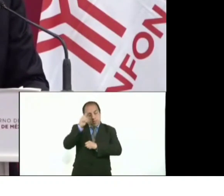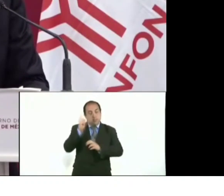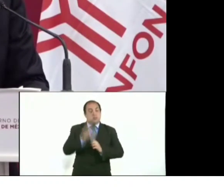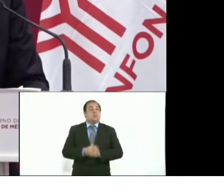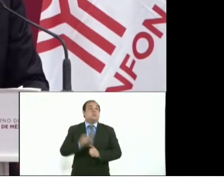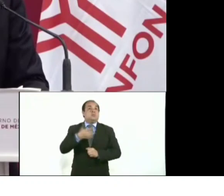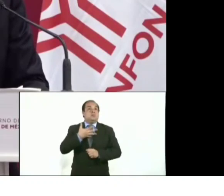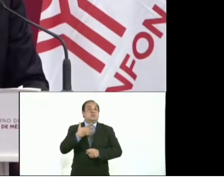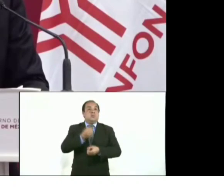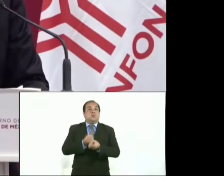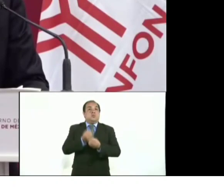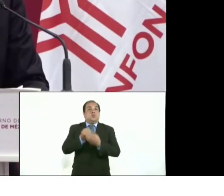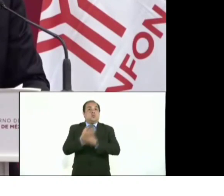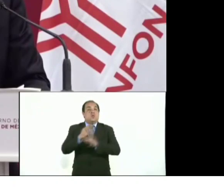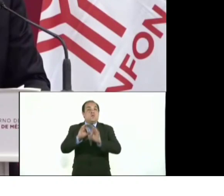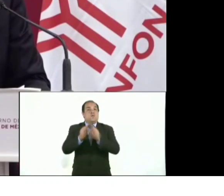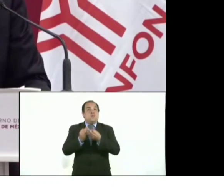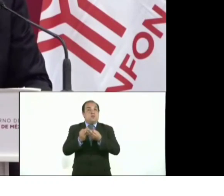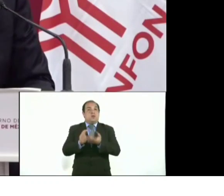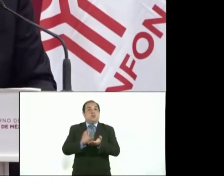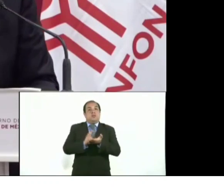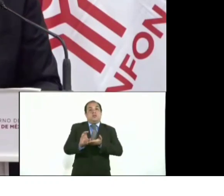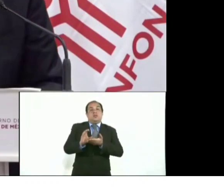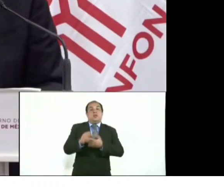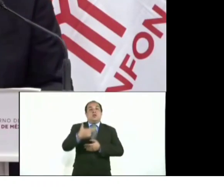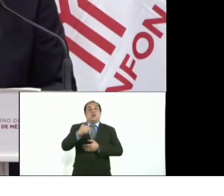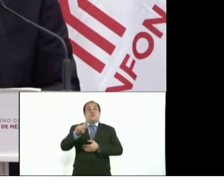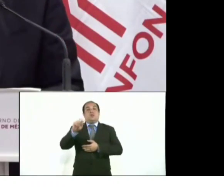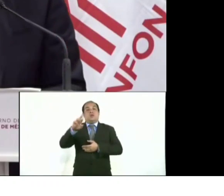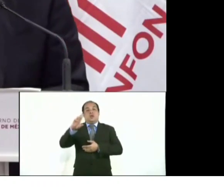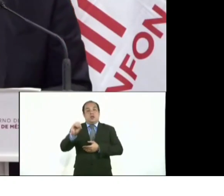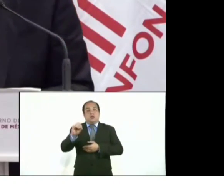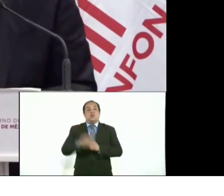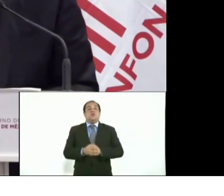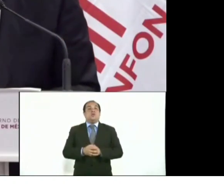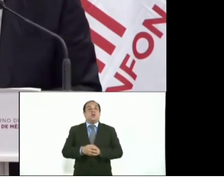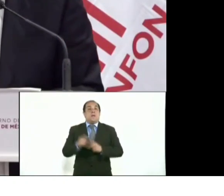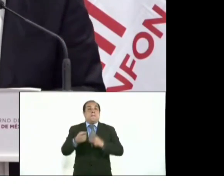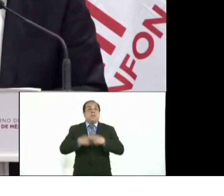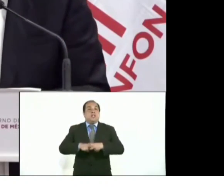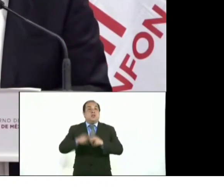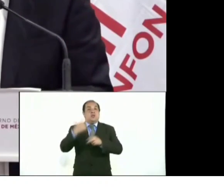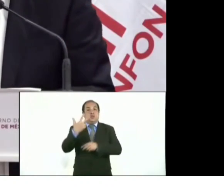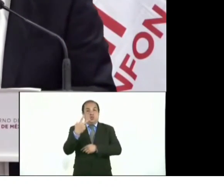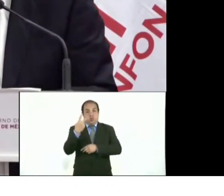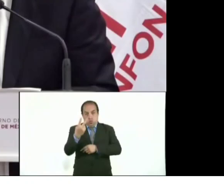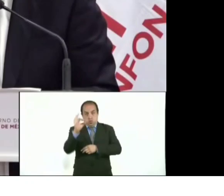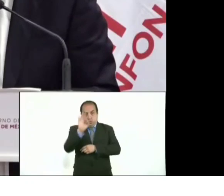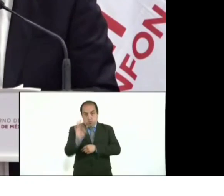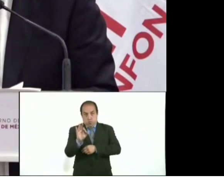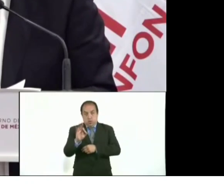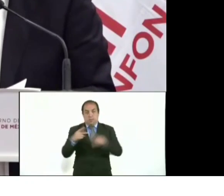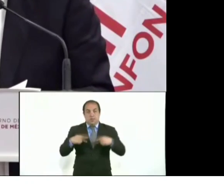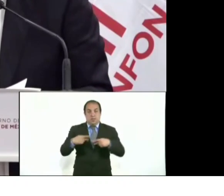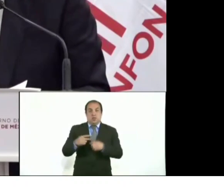nuevos esquemas de crédito hipotecario del Infonavit con tasas que inician en el 2% para quienes menos ganan